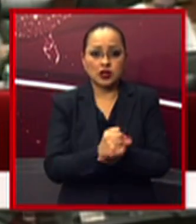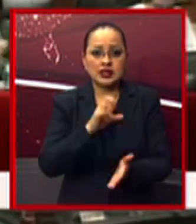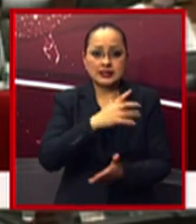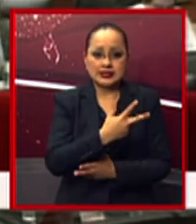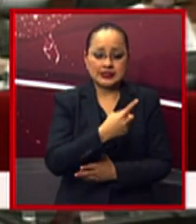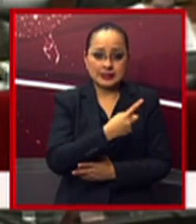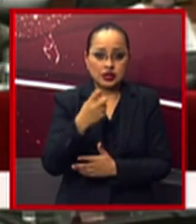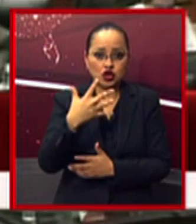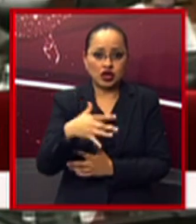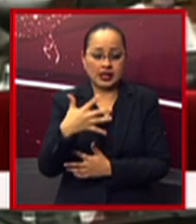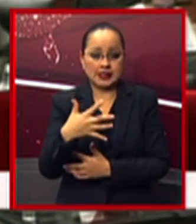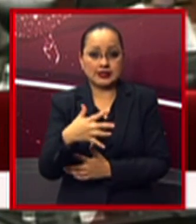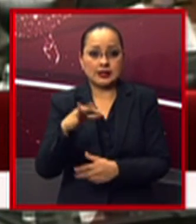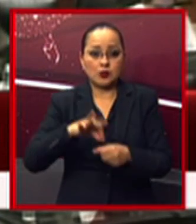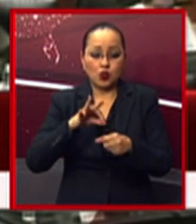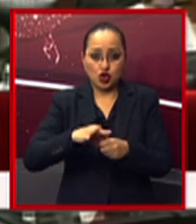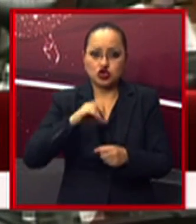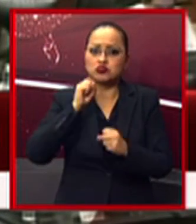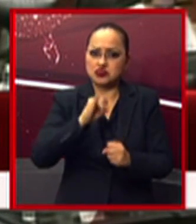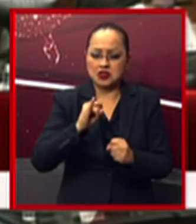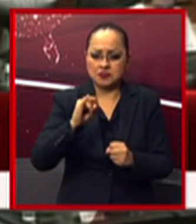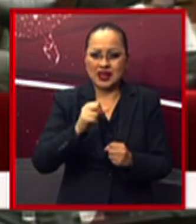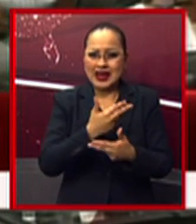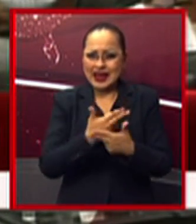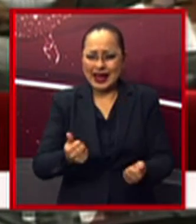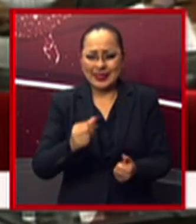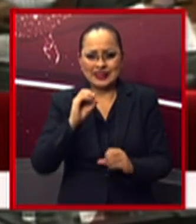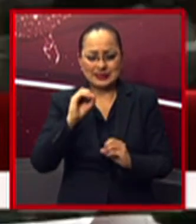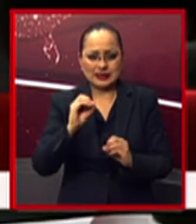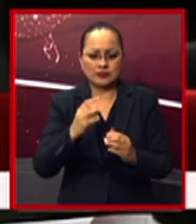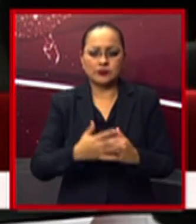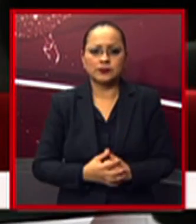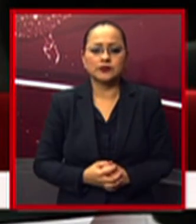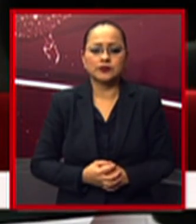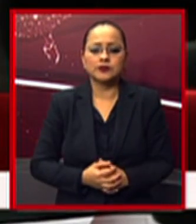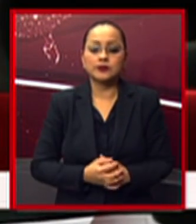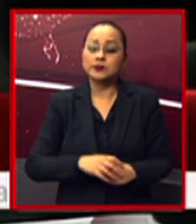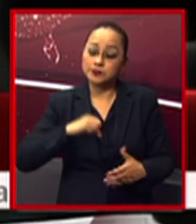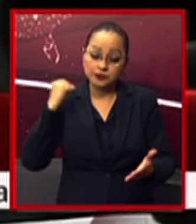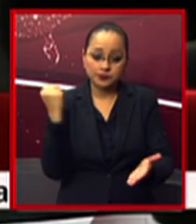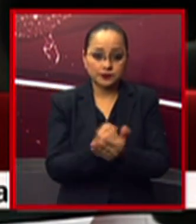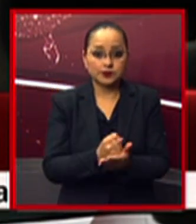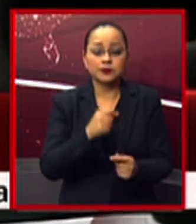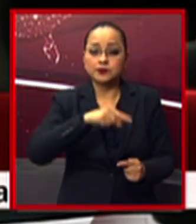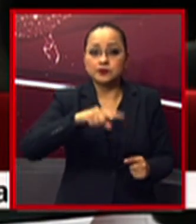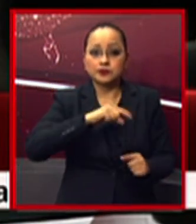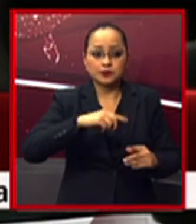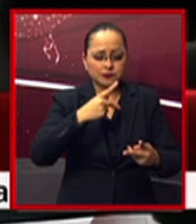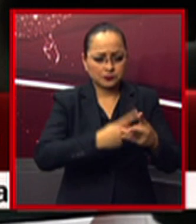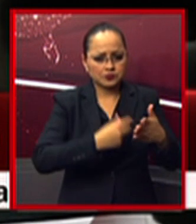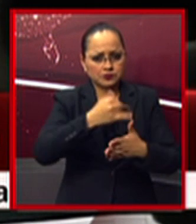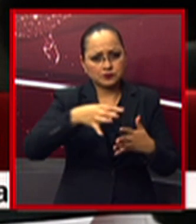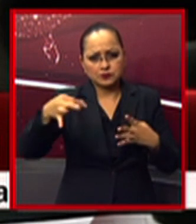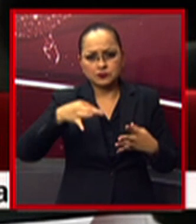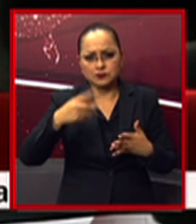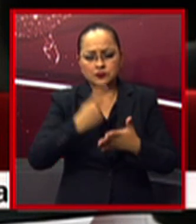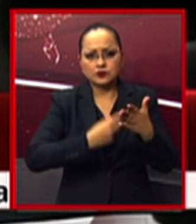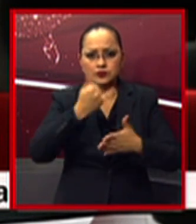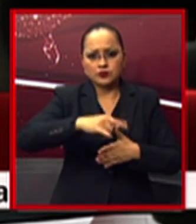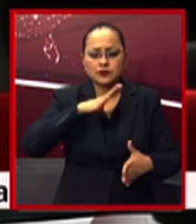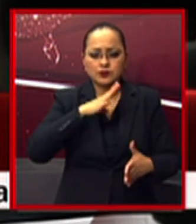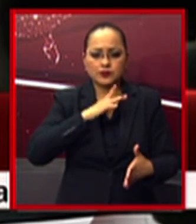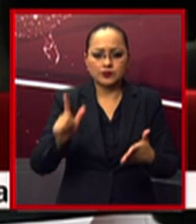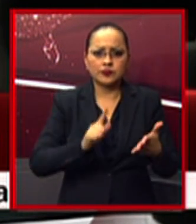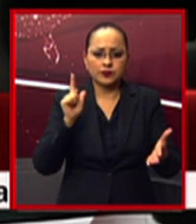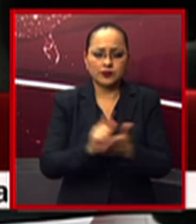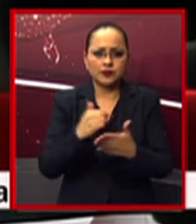con 115 votos a favor y ninguno en contra. ¿Alguien más falta por emitir su voto? Está aprobado en lo general y en lo particular el proyecto de decreto por el que se expide la